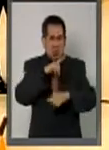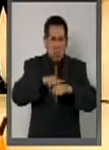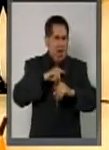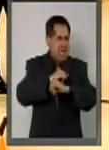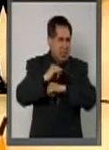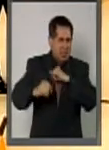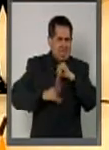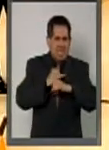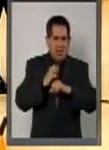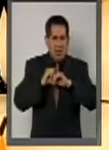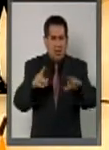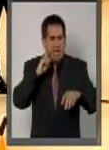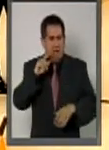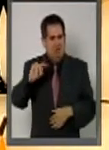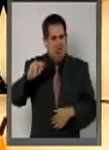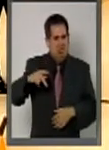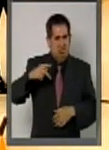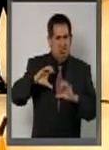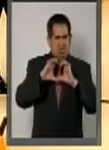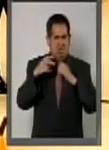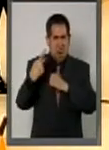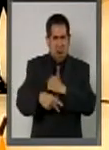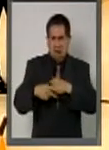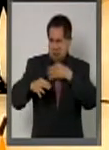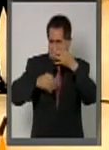internacional, está el canal del Congreso,